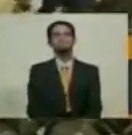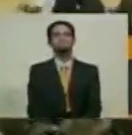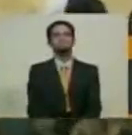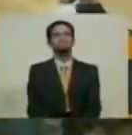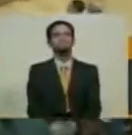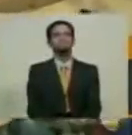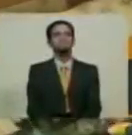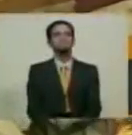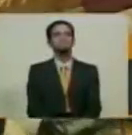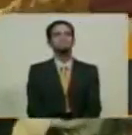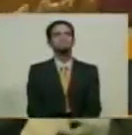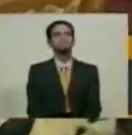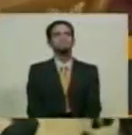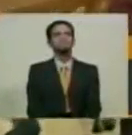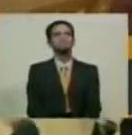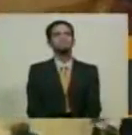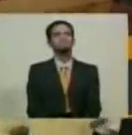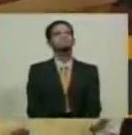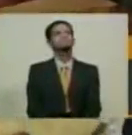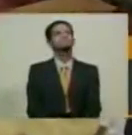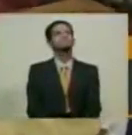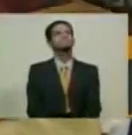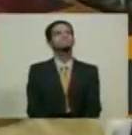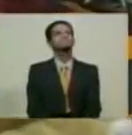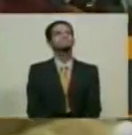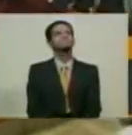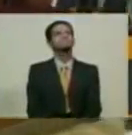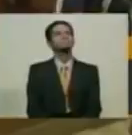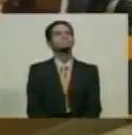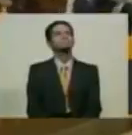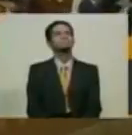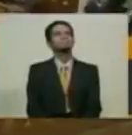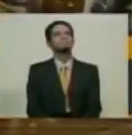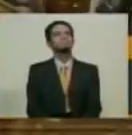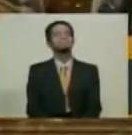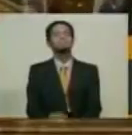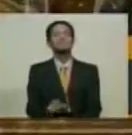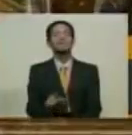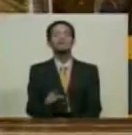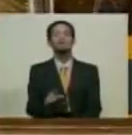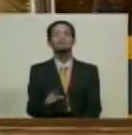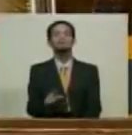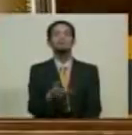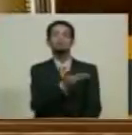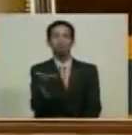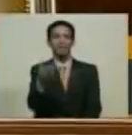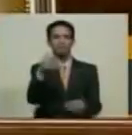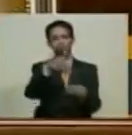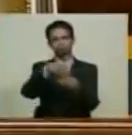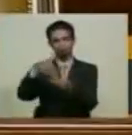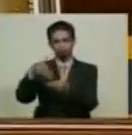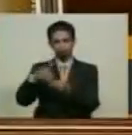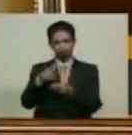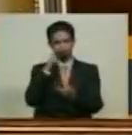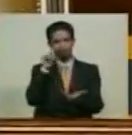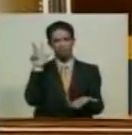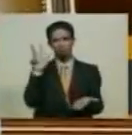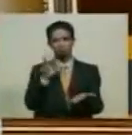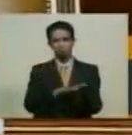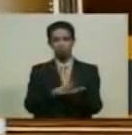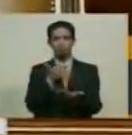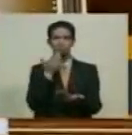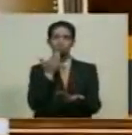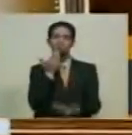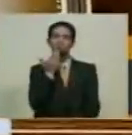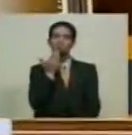Se los pido desde mi corazón. Se somete a consideración para su aprobación la solicitud de